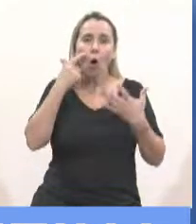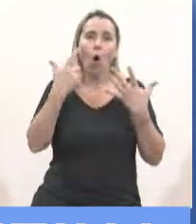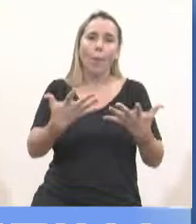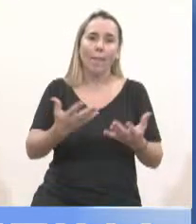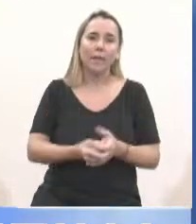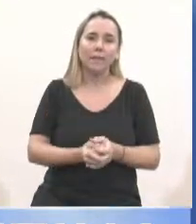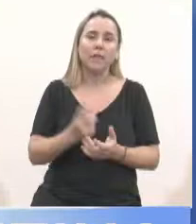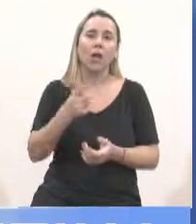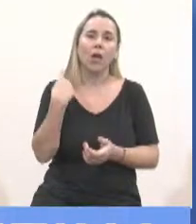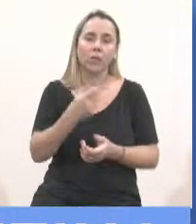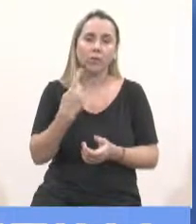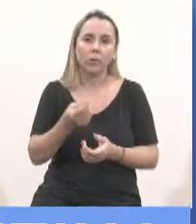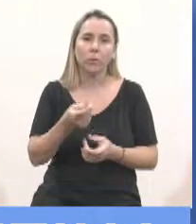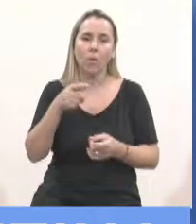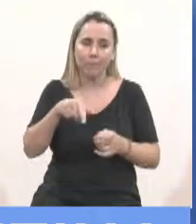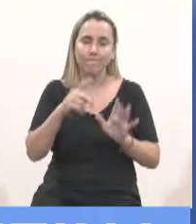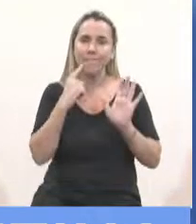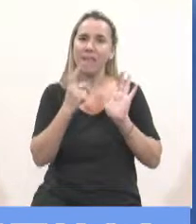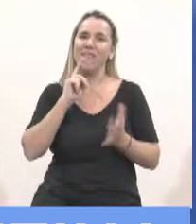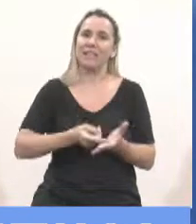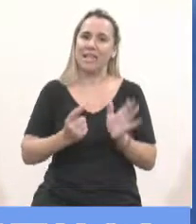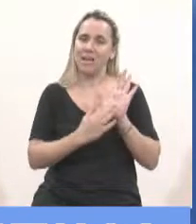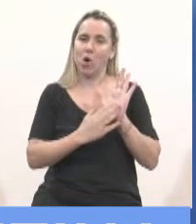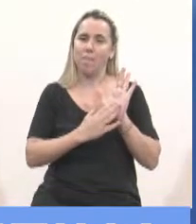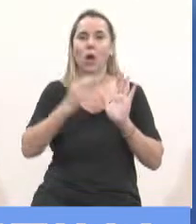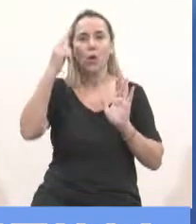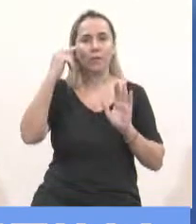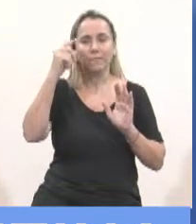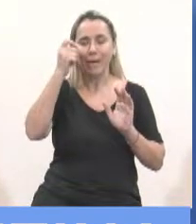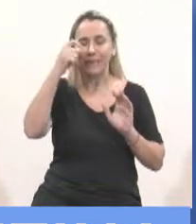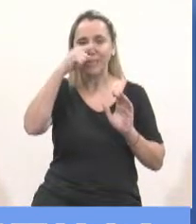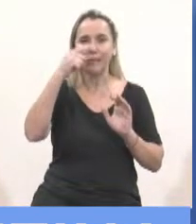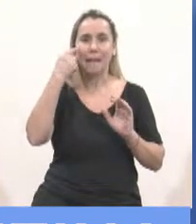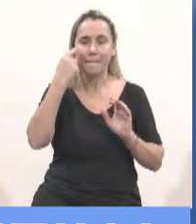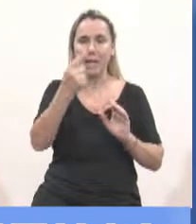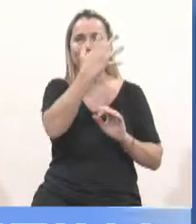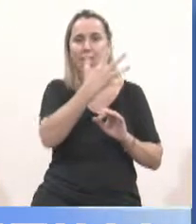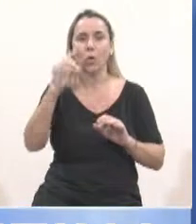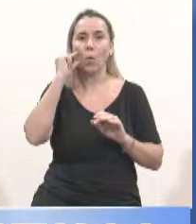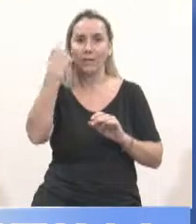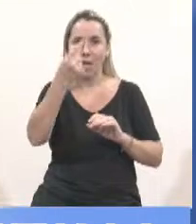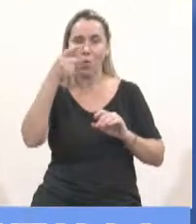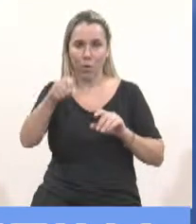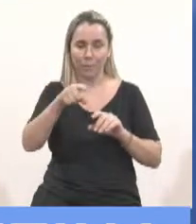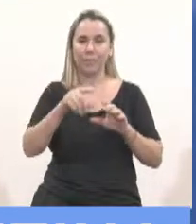obviamente que tuvimos que dictar esa norma, la 27.541, que crea el marco general.